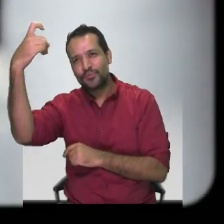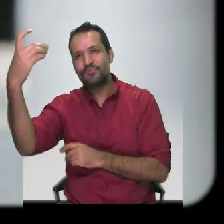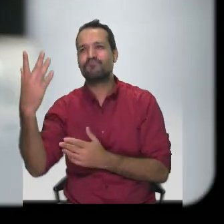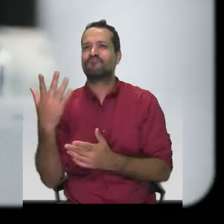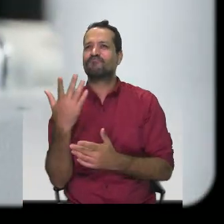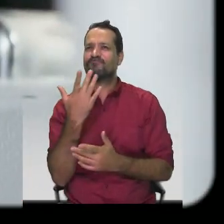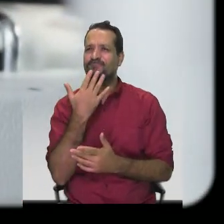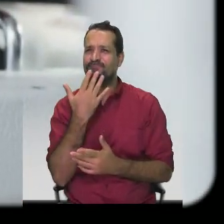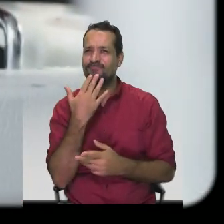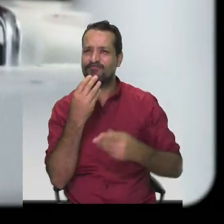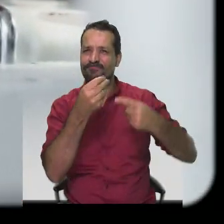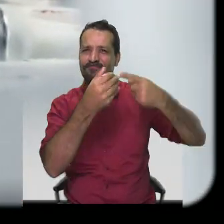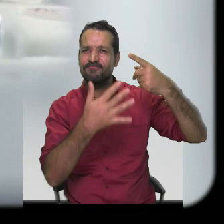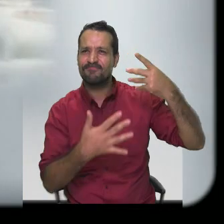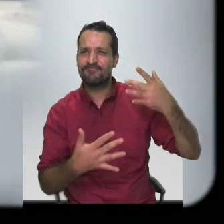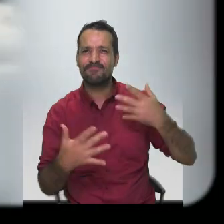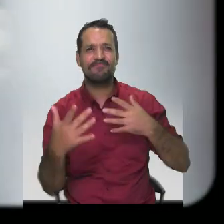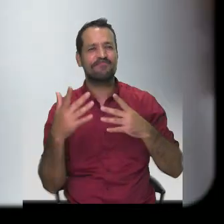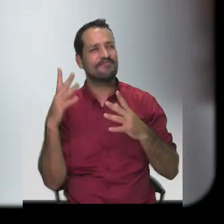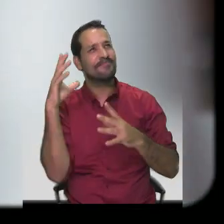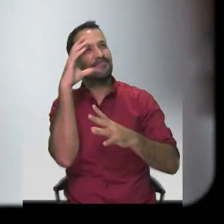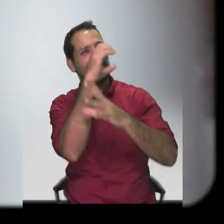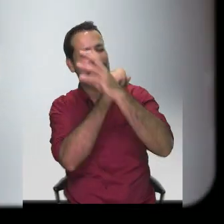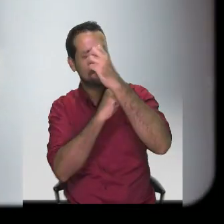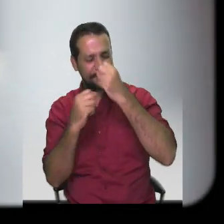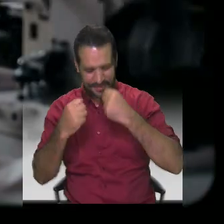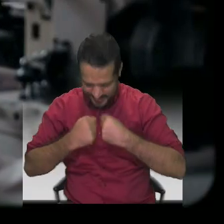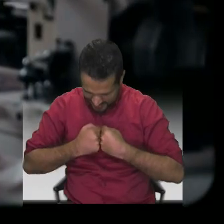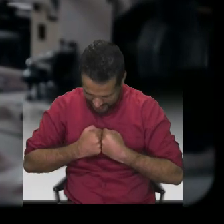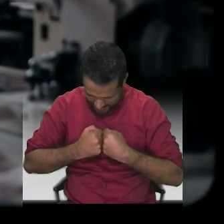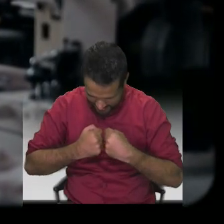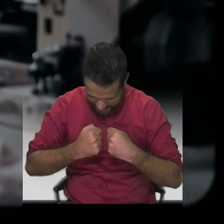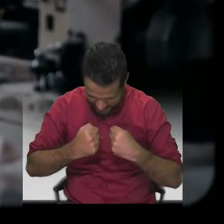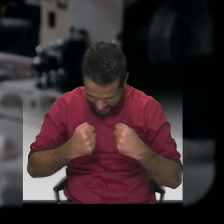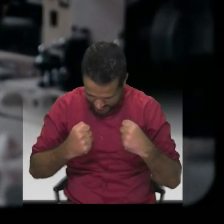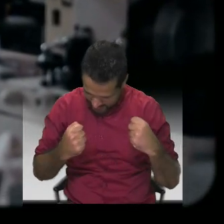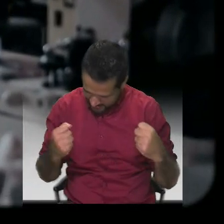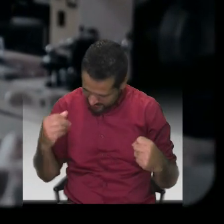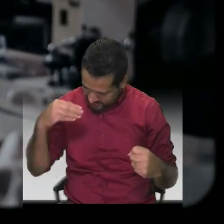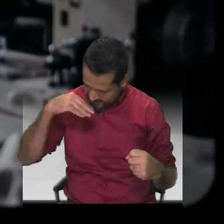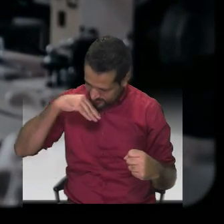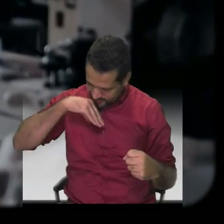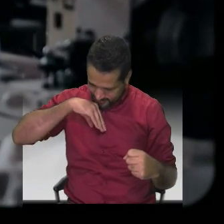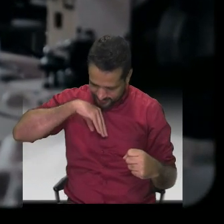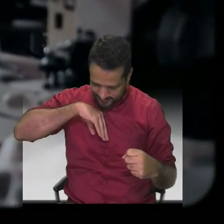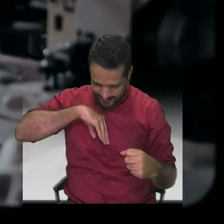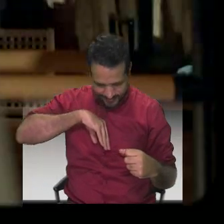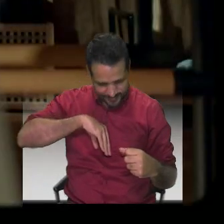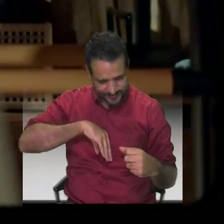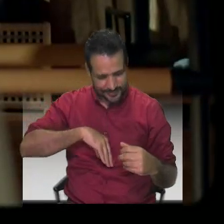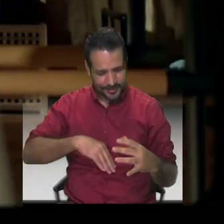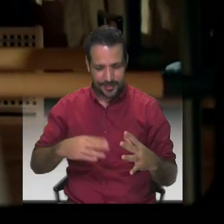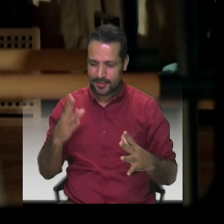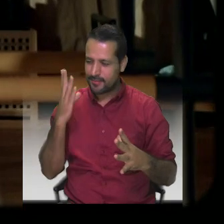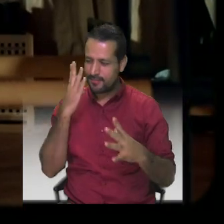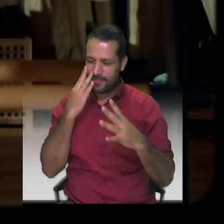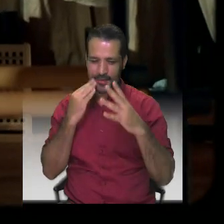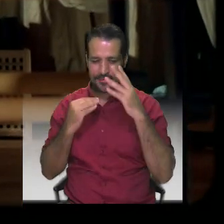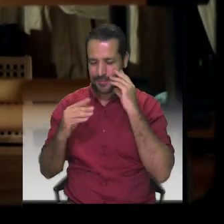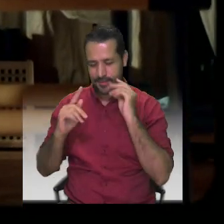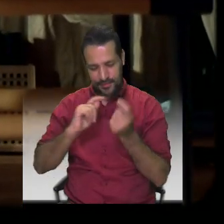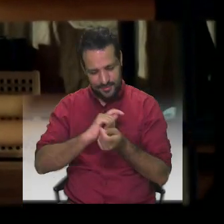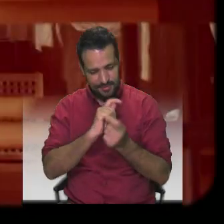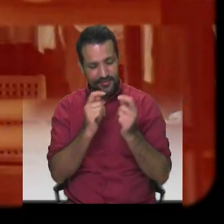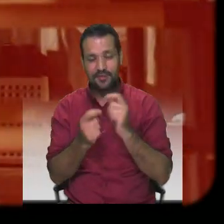forma el camino y permite un descubrimiento personal constante, íntimo, que trasciende al experimentar que el cambio es vital